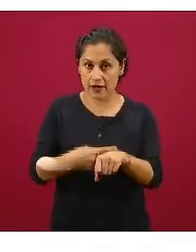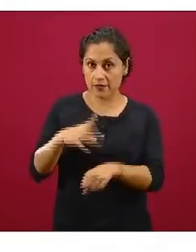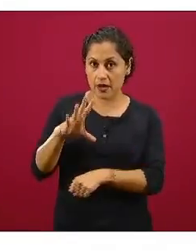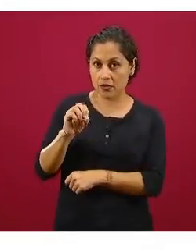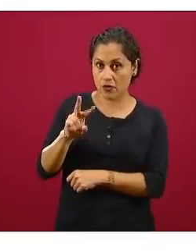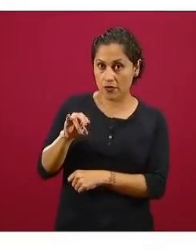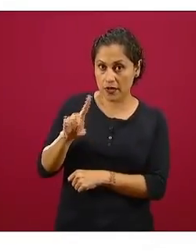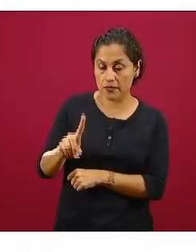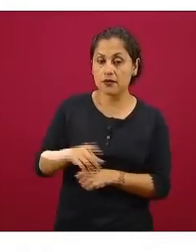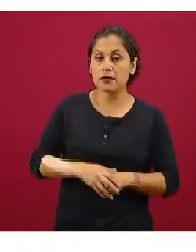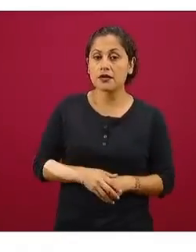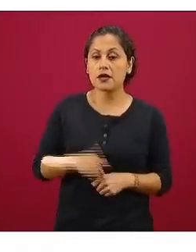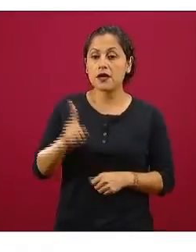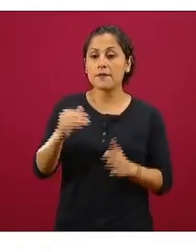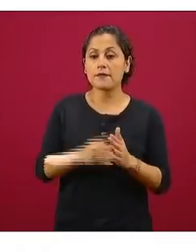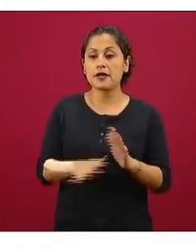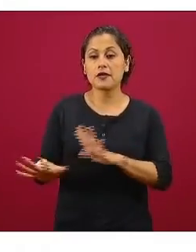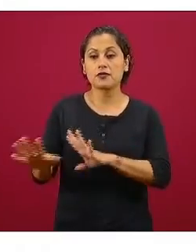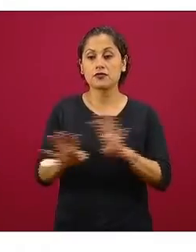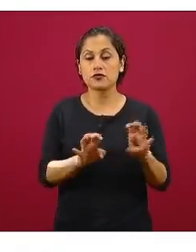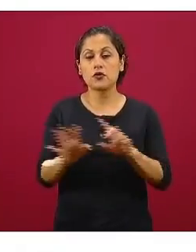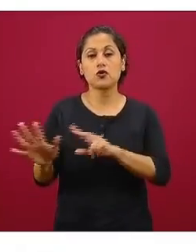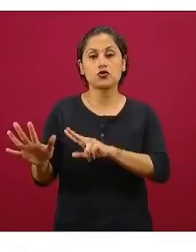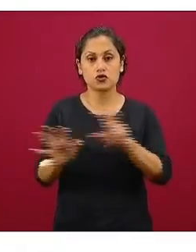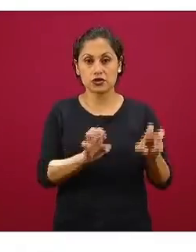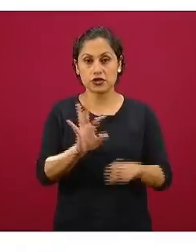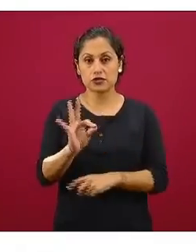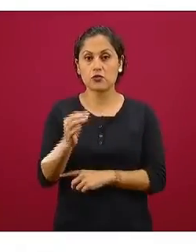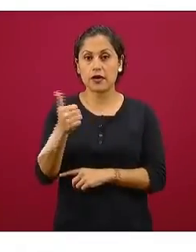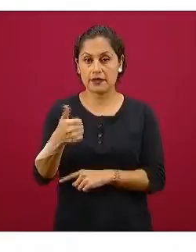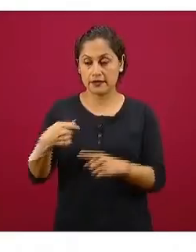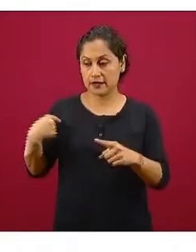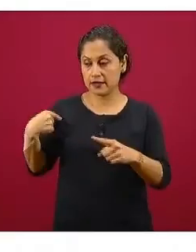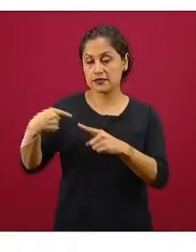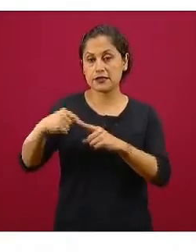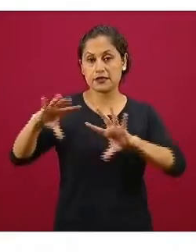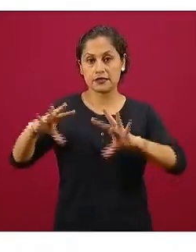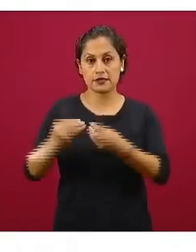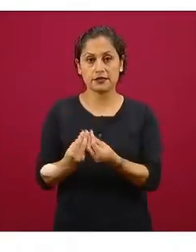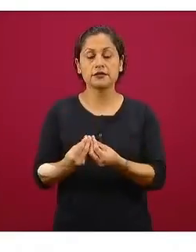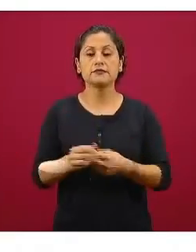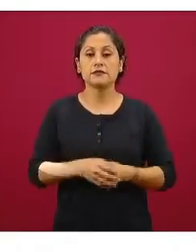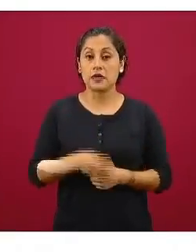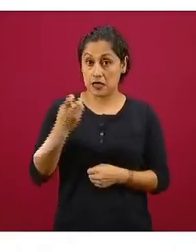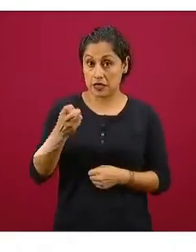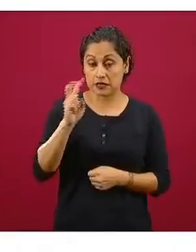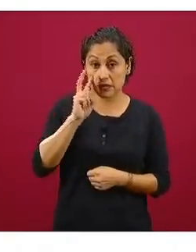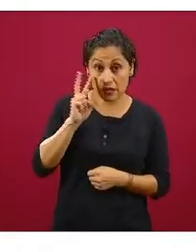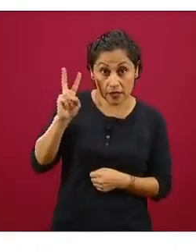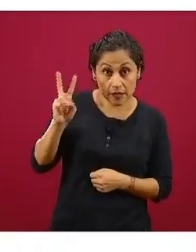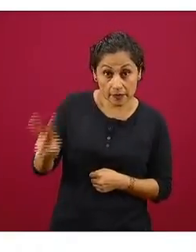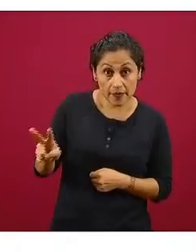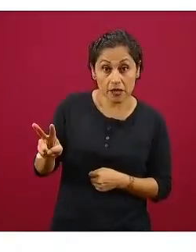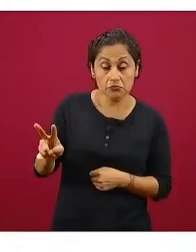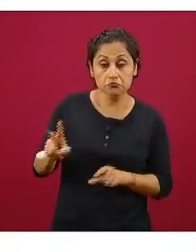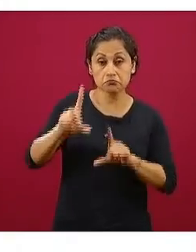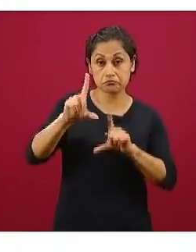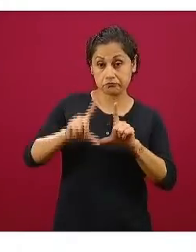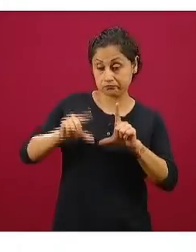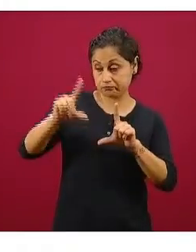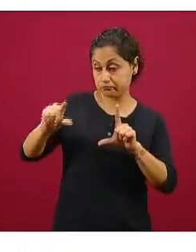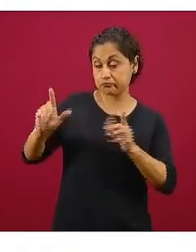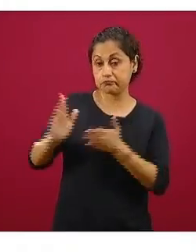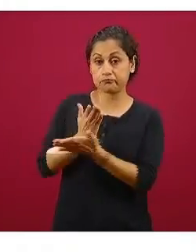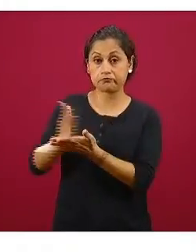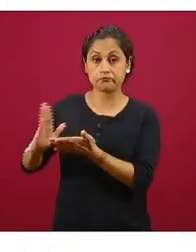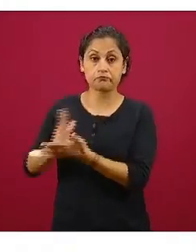son 1,846 para el corte del día de hoy, que como podemos ver se encuentran distribuidas la